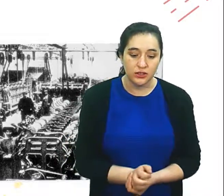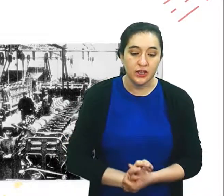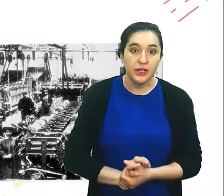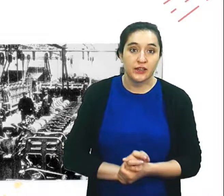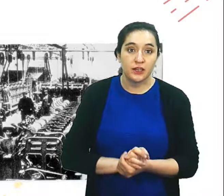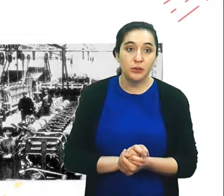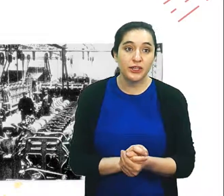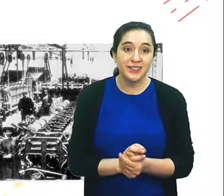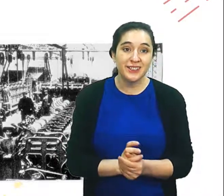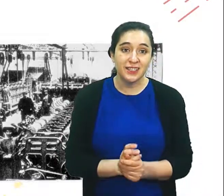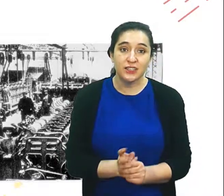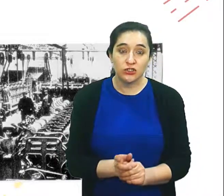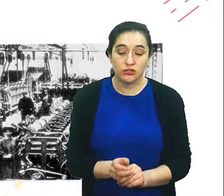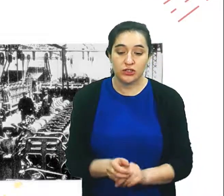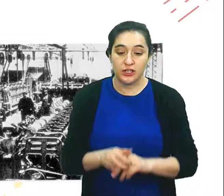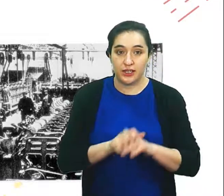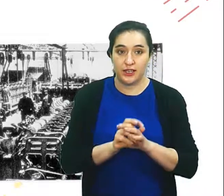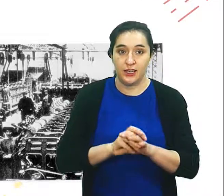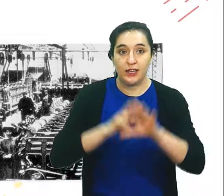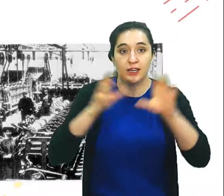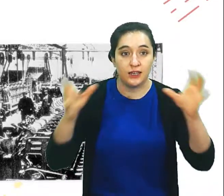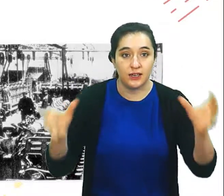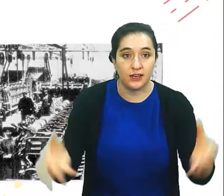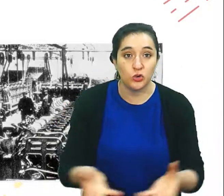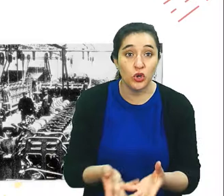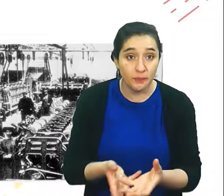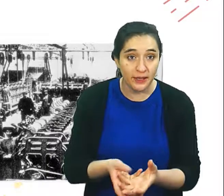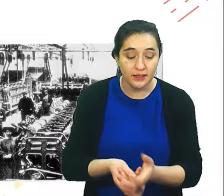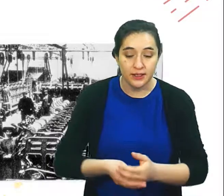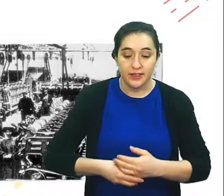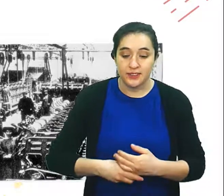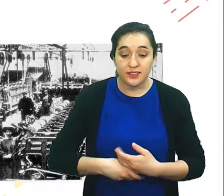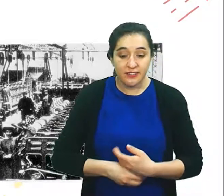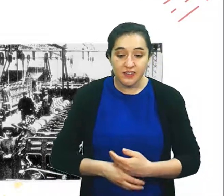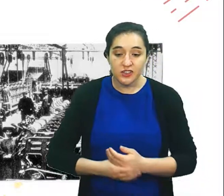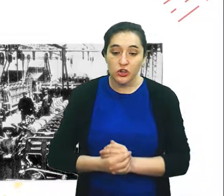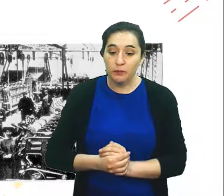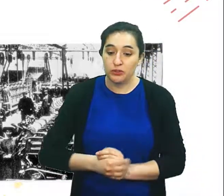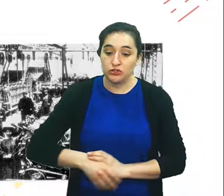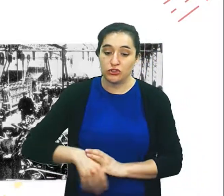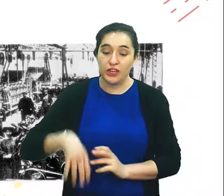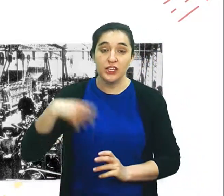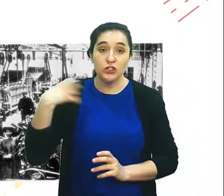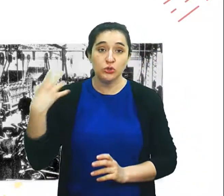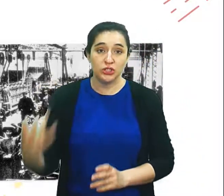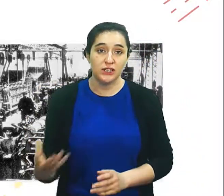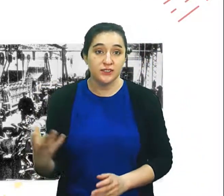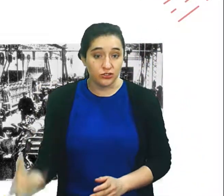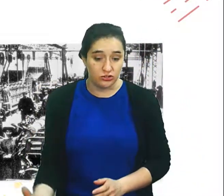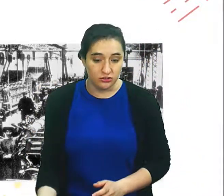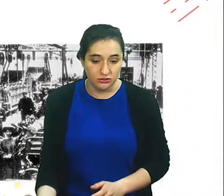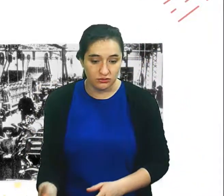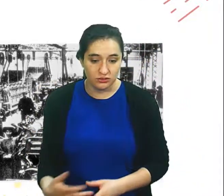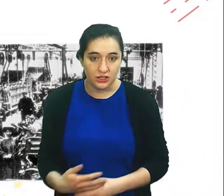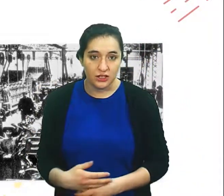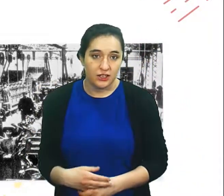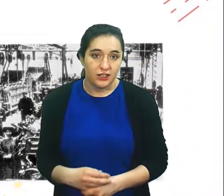algo así, tenemos que entender entonces que en Europa se estaba viviendo en los procesos de